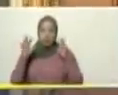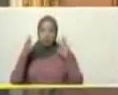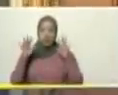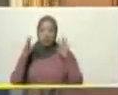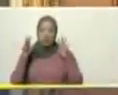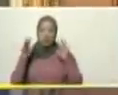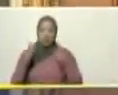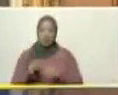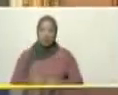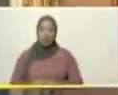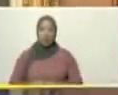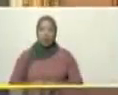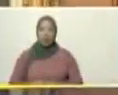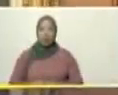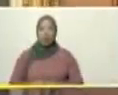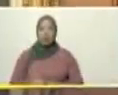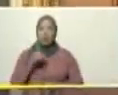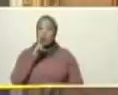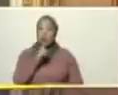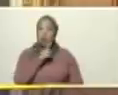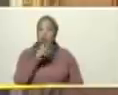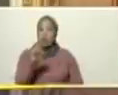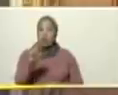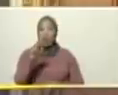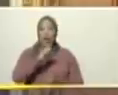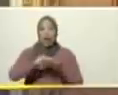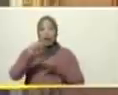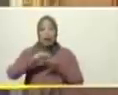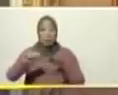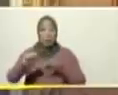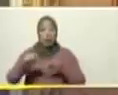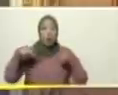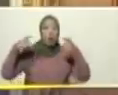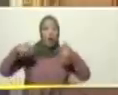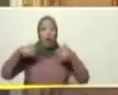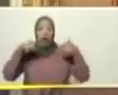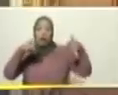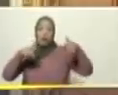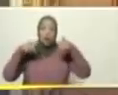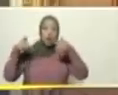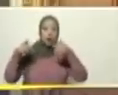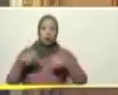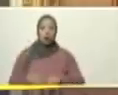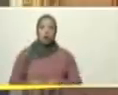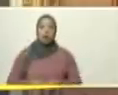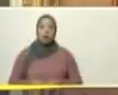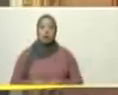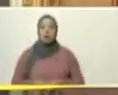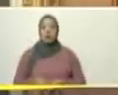Doble D, rapero, cantante, músico y escritor. Y vamos a escuchar a dos mujeres